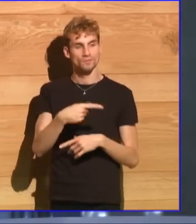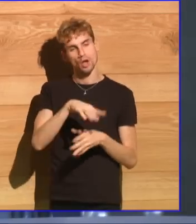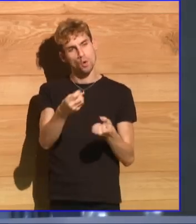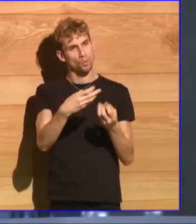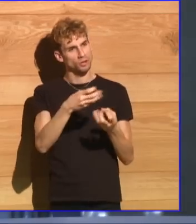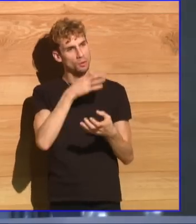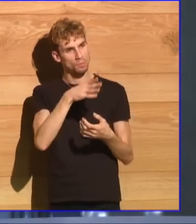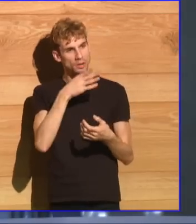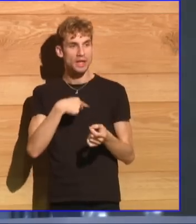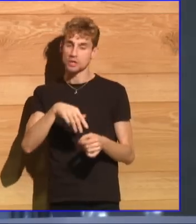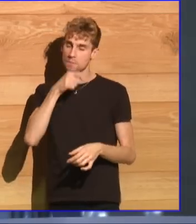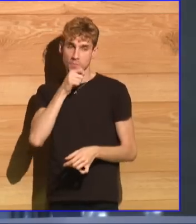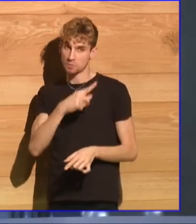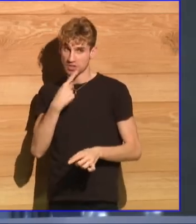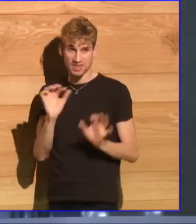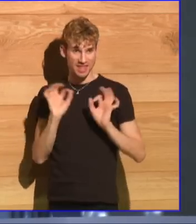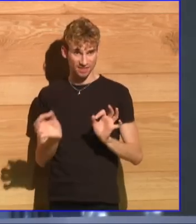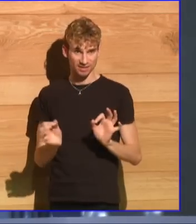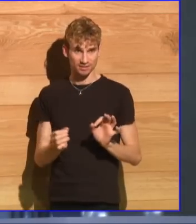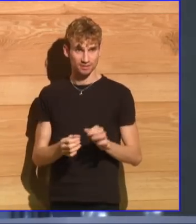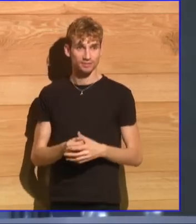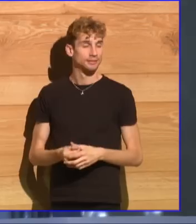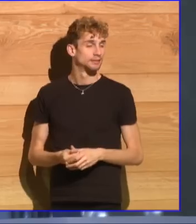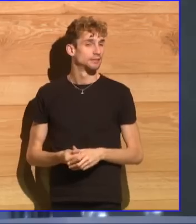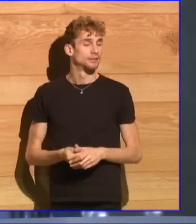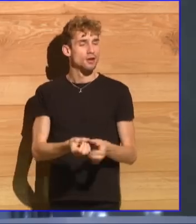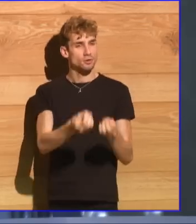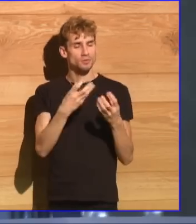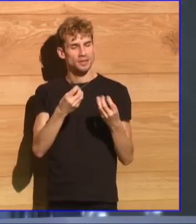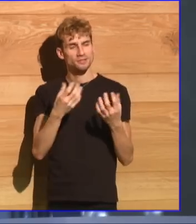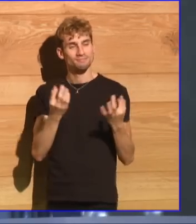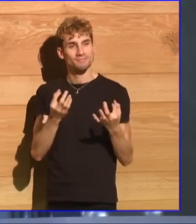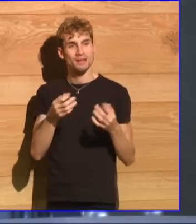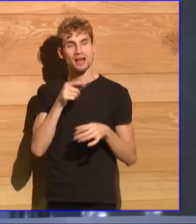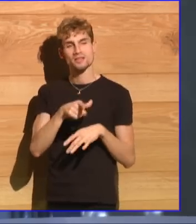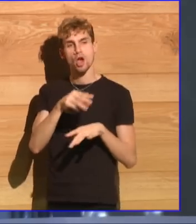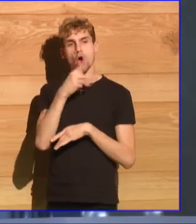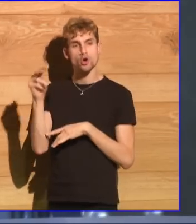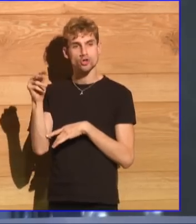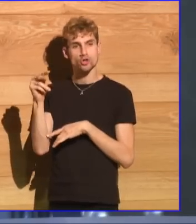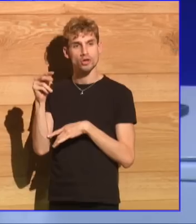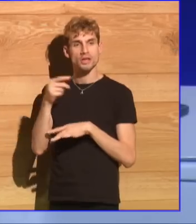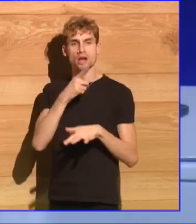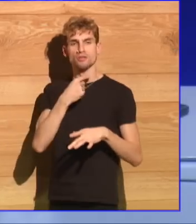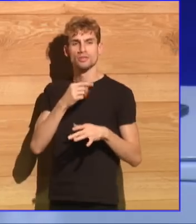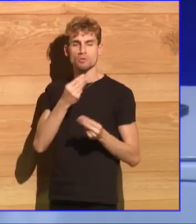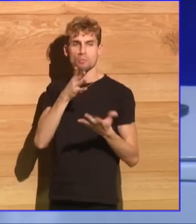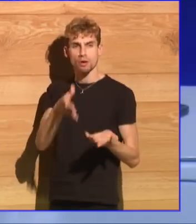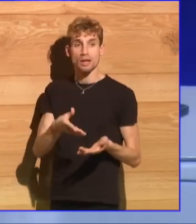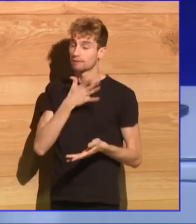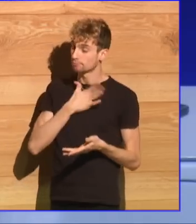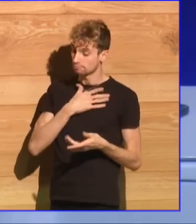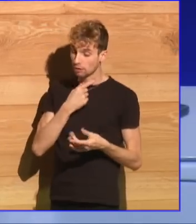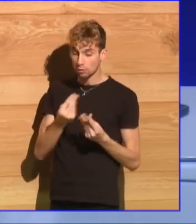por qué, y prometo no decir una sola palabra y acabamos con ese sabor de boca. Vale. Cuéntanos por qué te gusta tanto Hook, me encantará oírlo. Es que me gusta mucho,